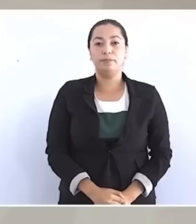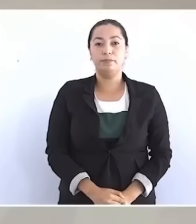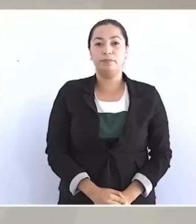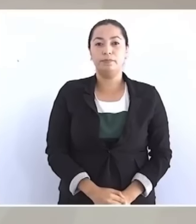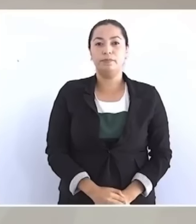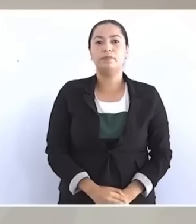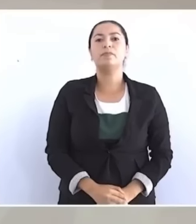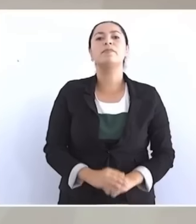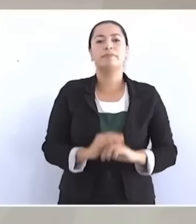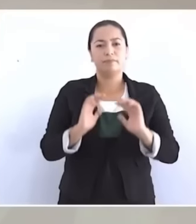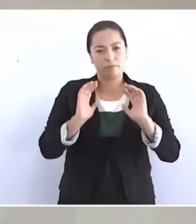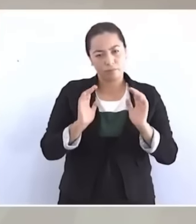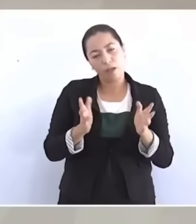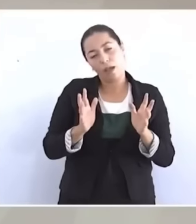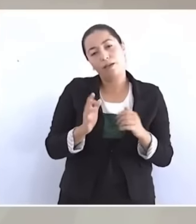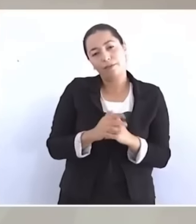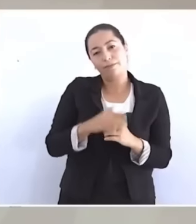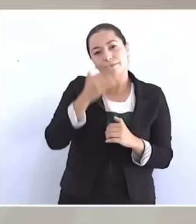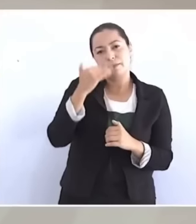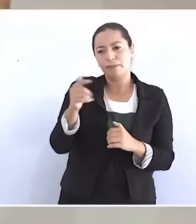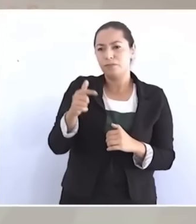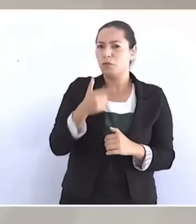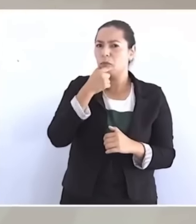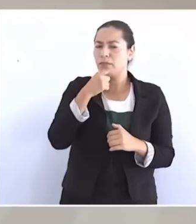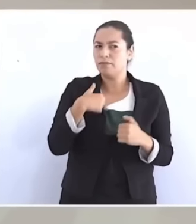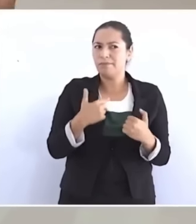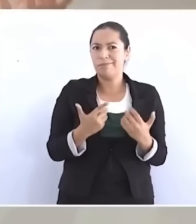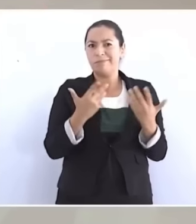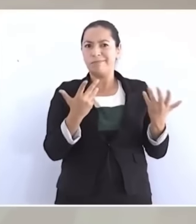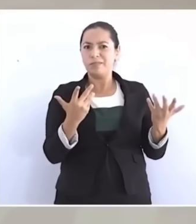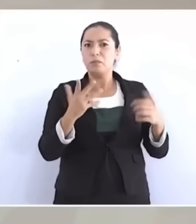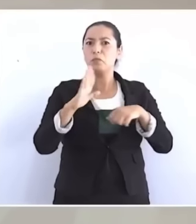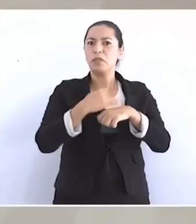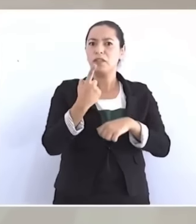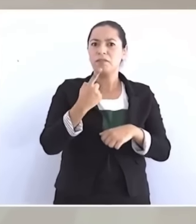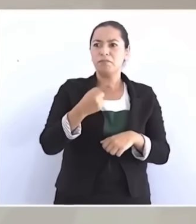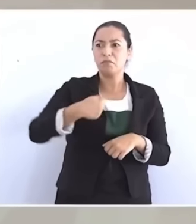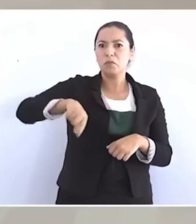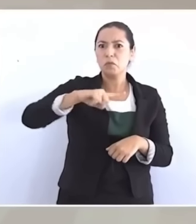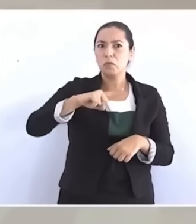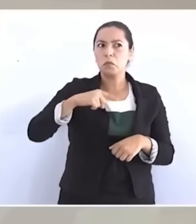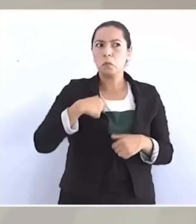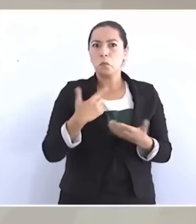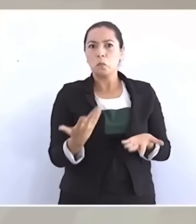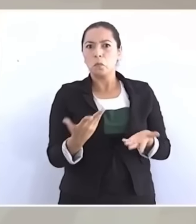Ya los varones, los hombres dicen, bueno, ¿y por qué a nosotros no nos va a tocar?